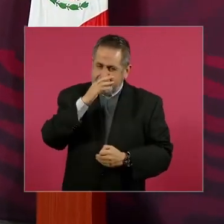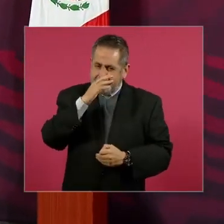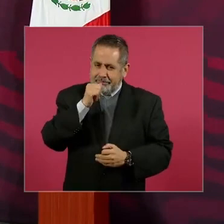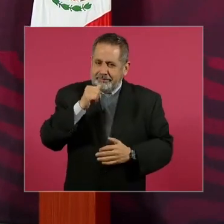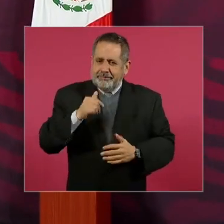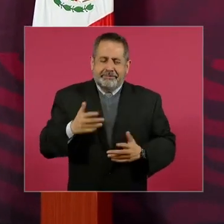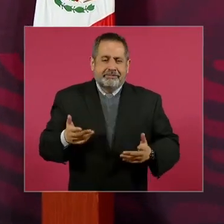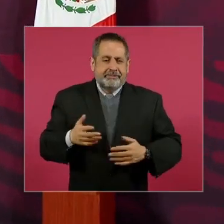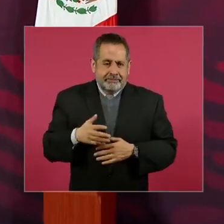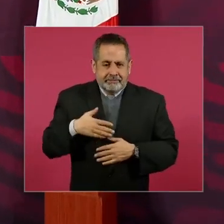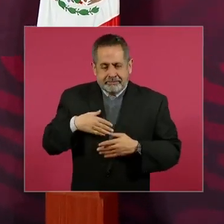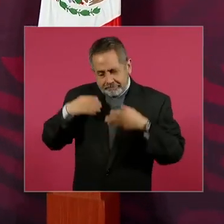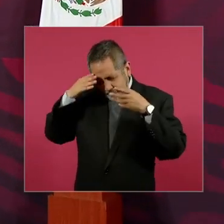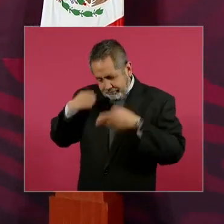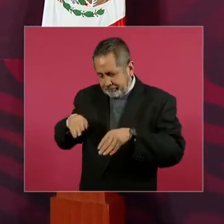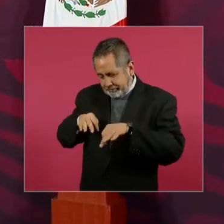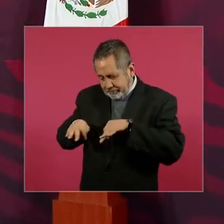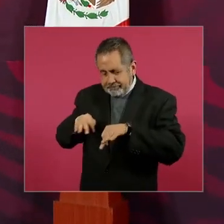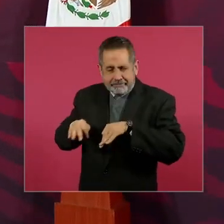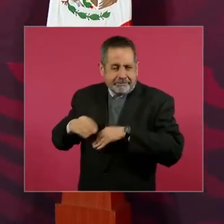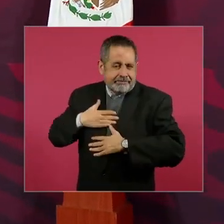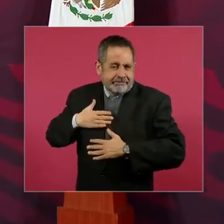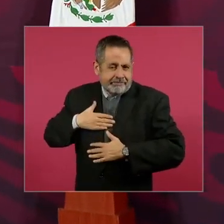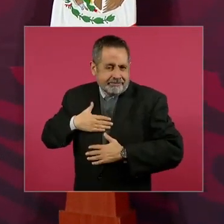haciendo mis trabajos,